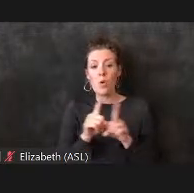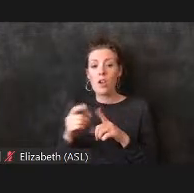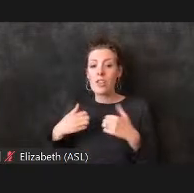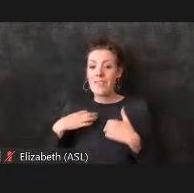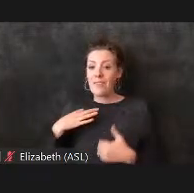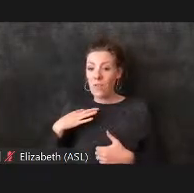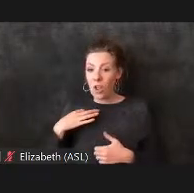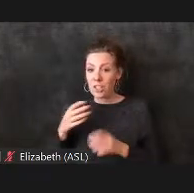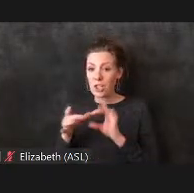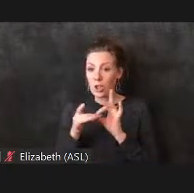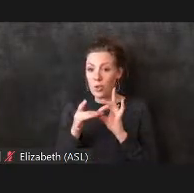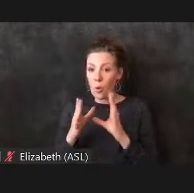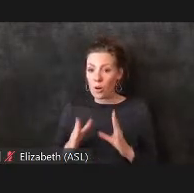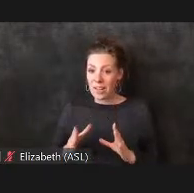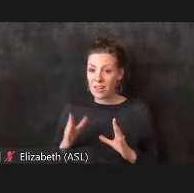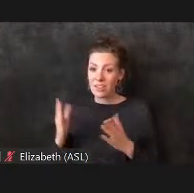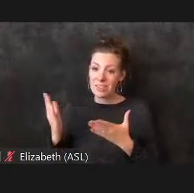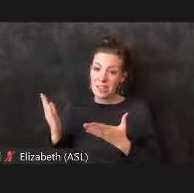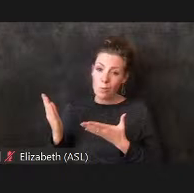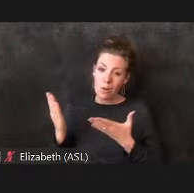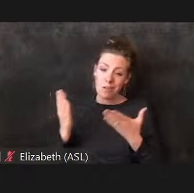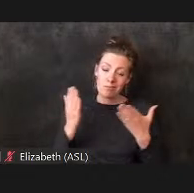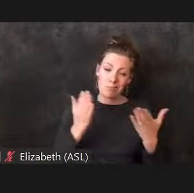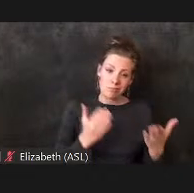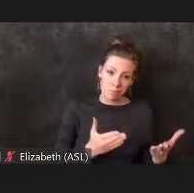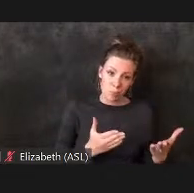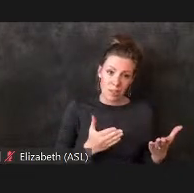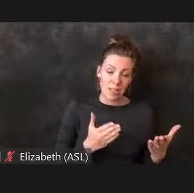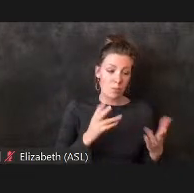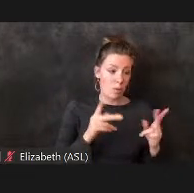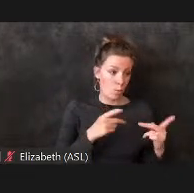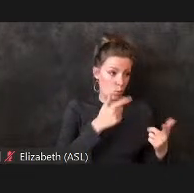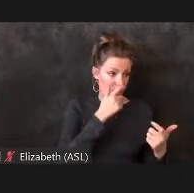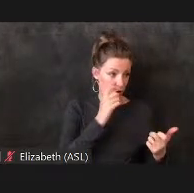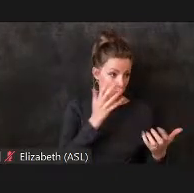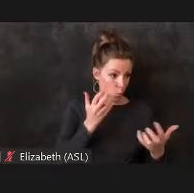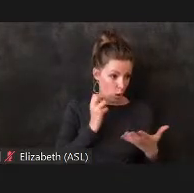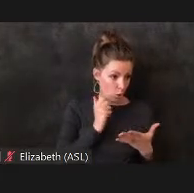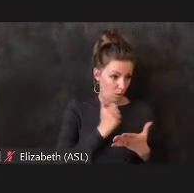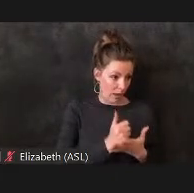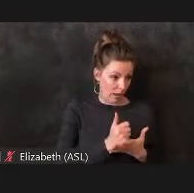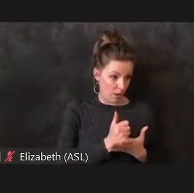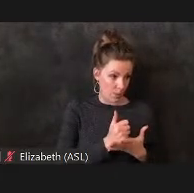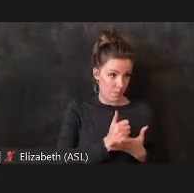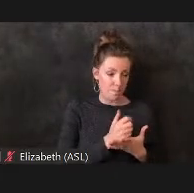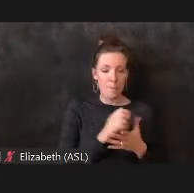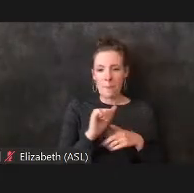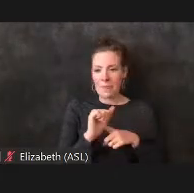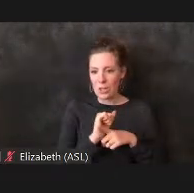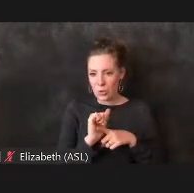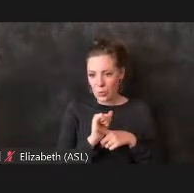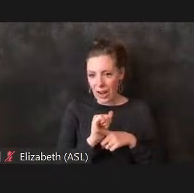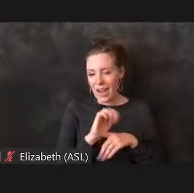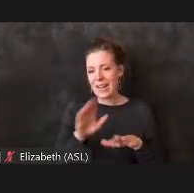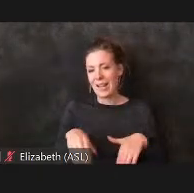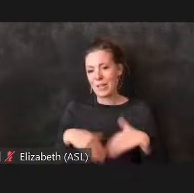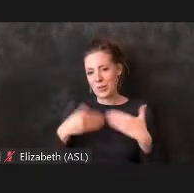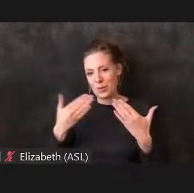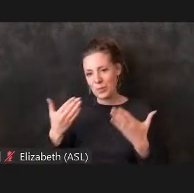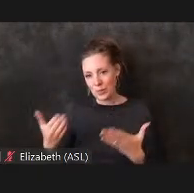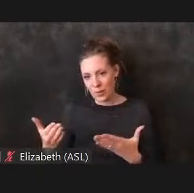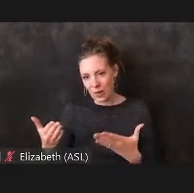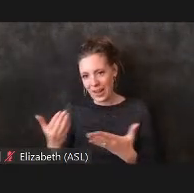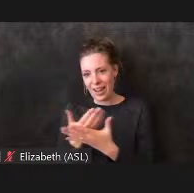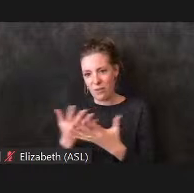tenemos a coordinadores de voluntarios, que van a tomar voluntarios que están interesados en ayudar a nuestros compañeros